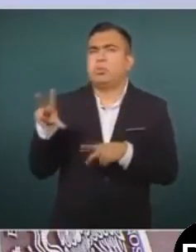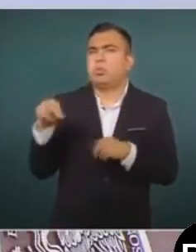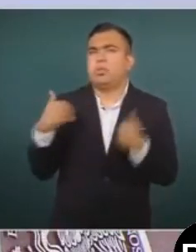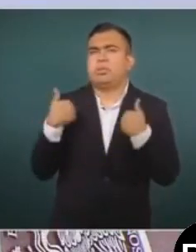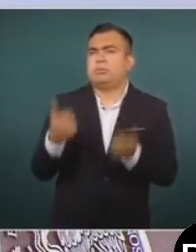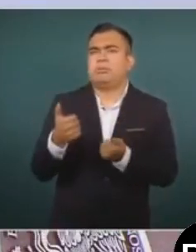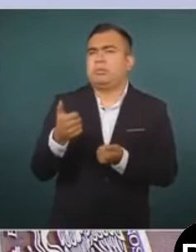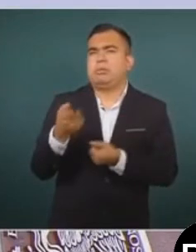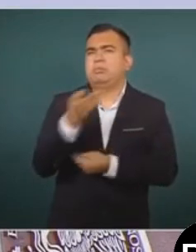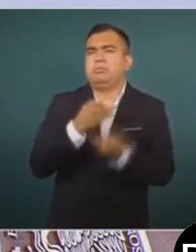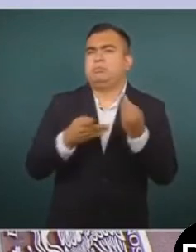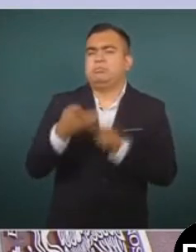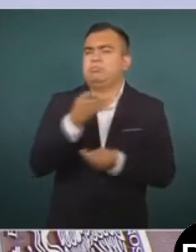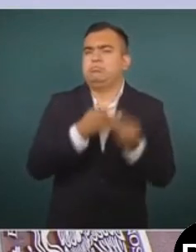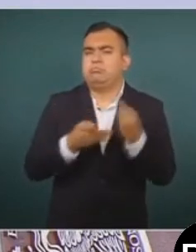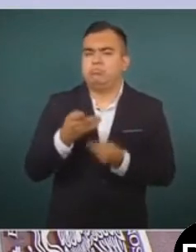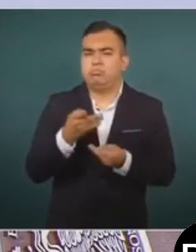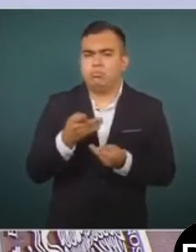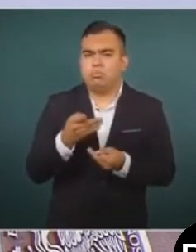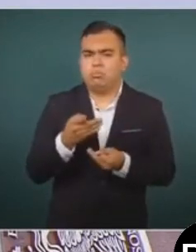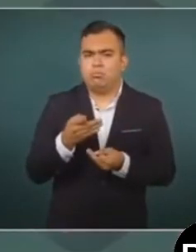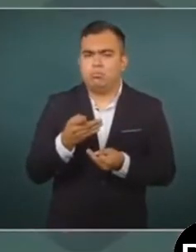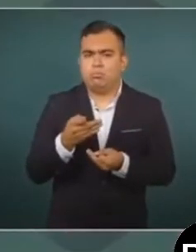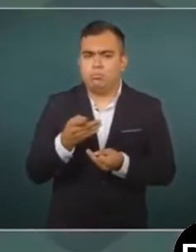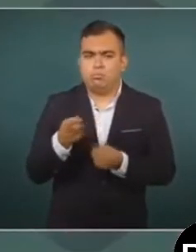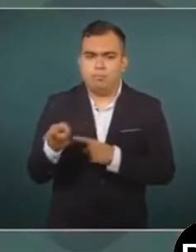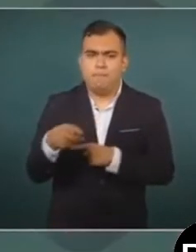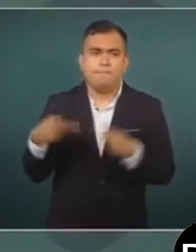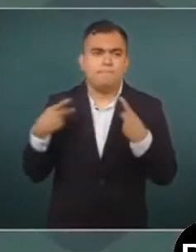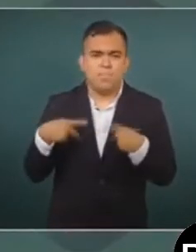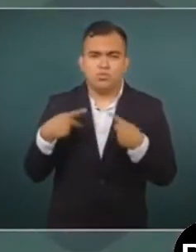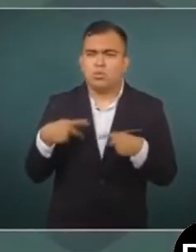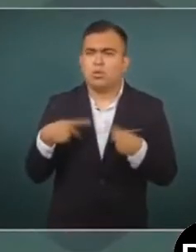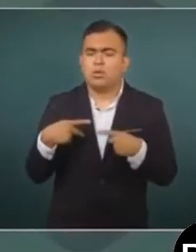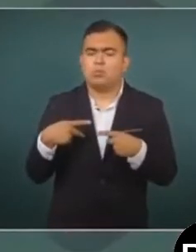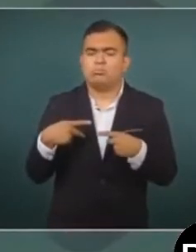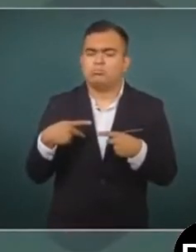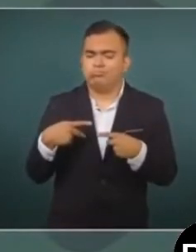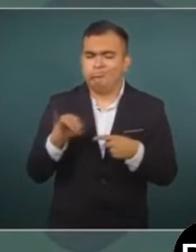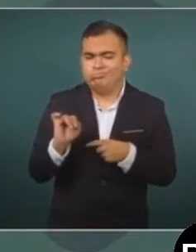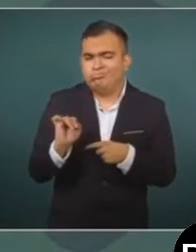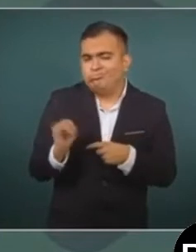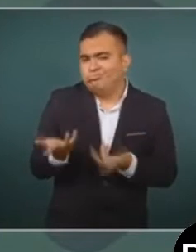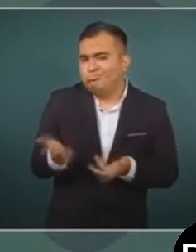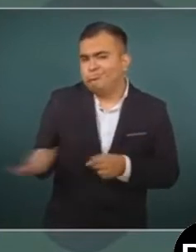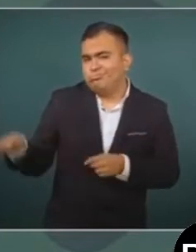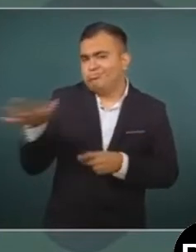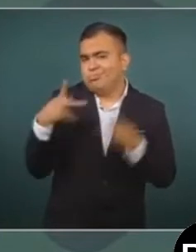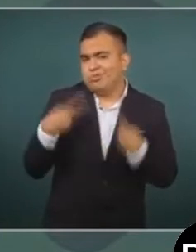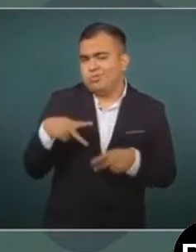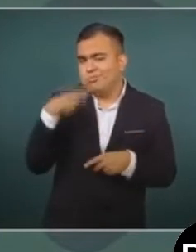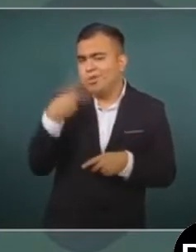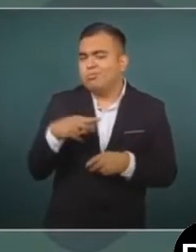eso, todo lo entiende la gente, lo entiende el pueblo. El pueblo tiene un instinto